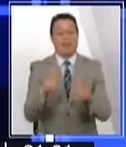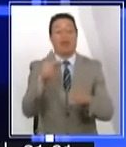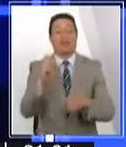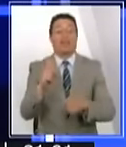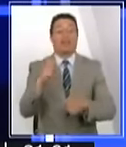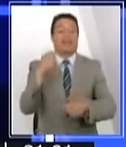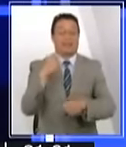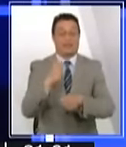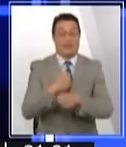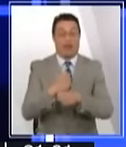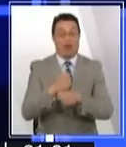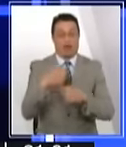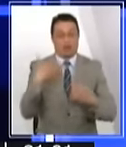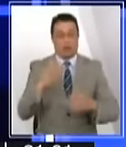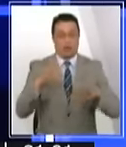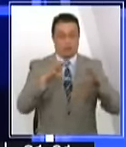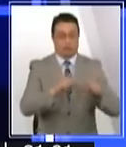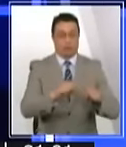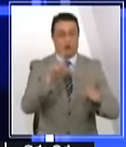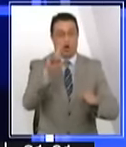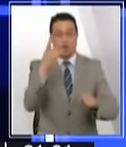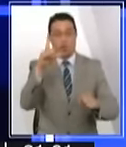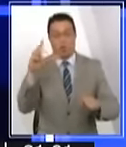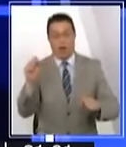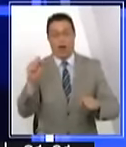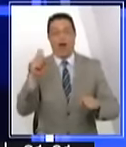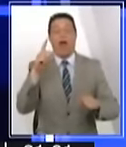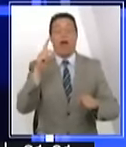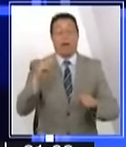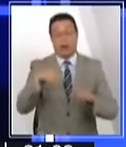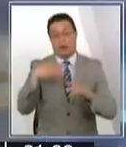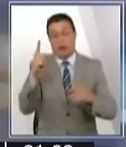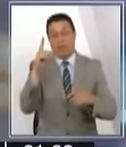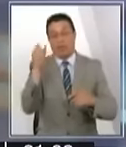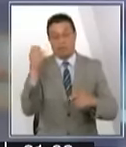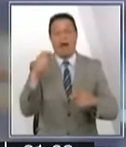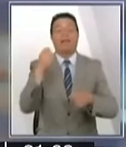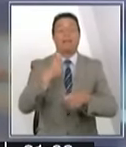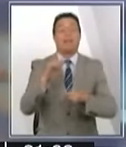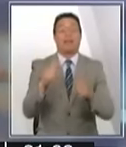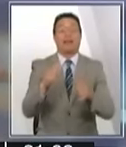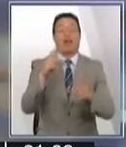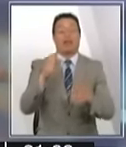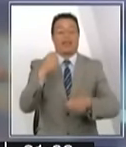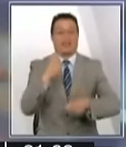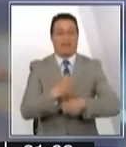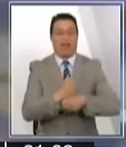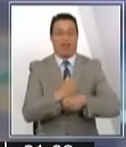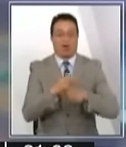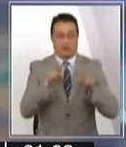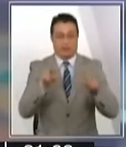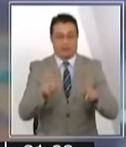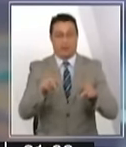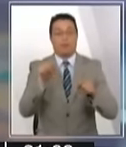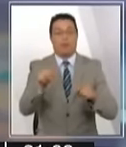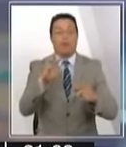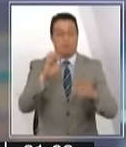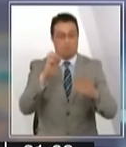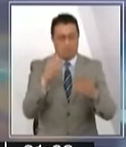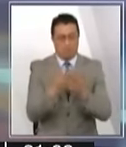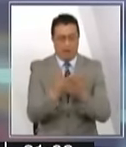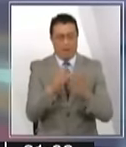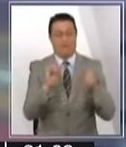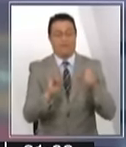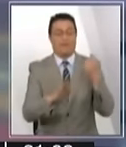por 13 años, primero con Lula y luego con su sucesora Dilma. Dotado de legitimidad por su trabajo de base desde los